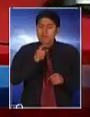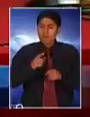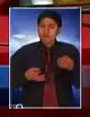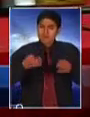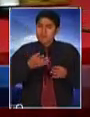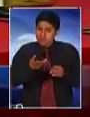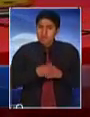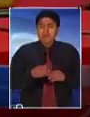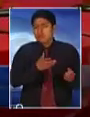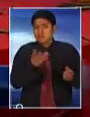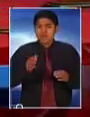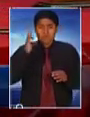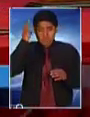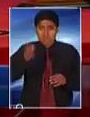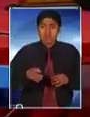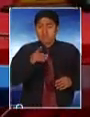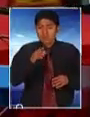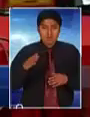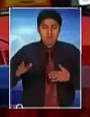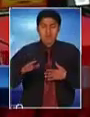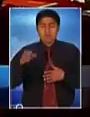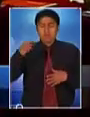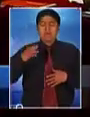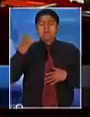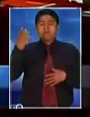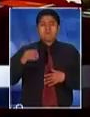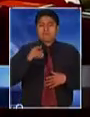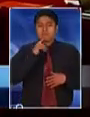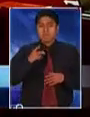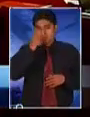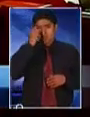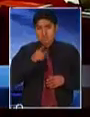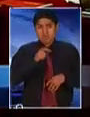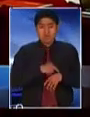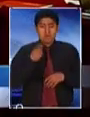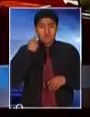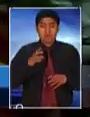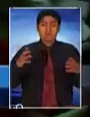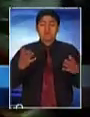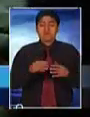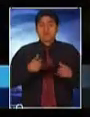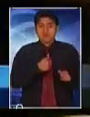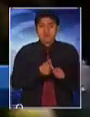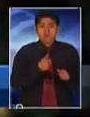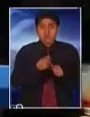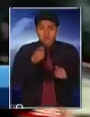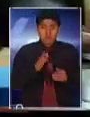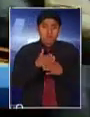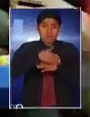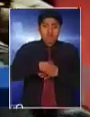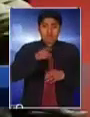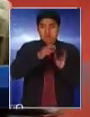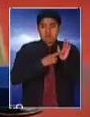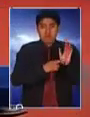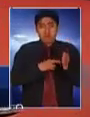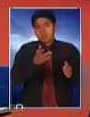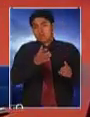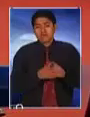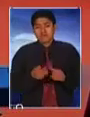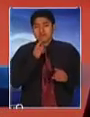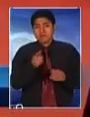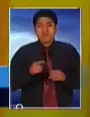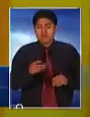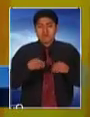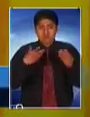de los legisladores y de los futuros padrastros de la patria fue motivo para que la sociedad civil, por intermedio de sus